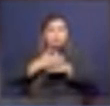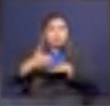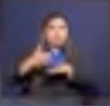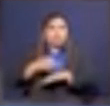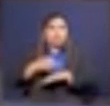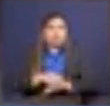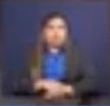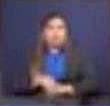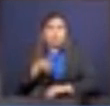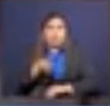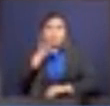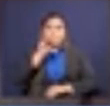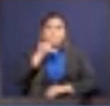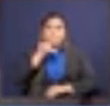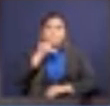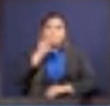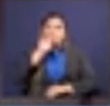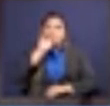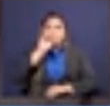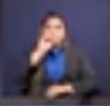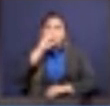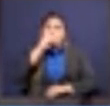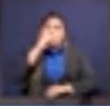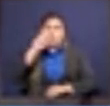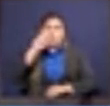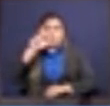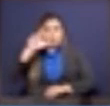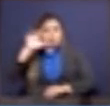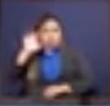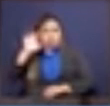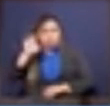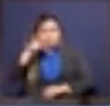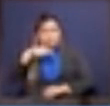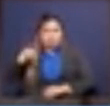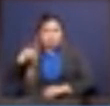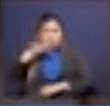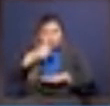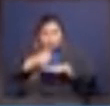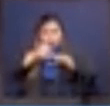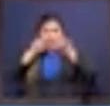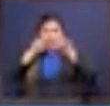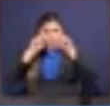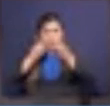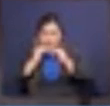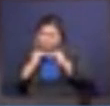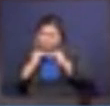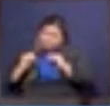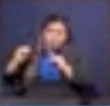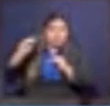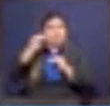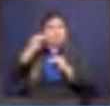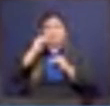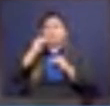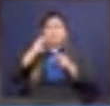M-W-D-L-E, Moodle, una plataforma educativa de primer mundo?